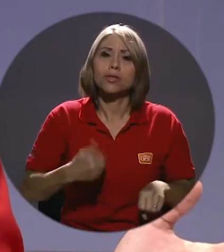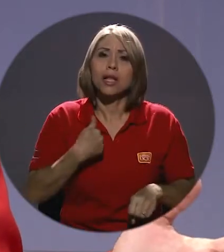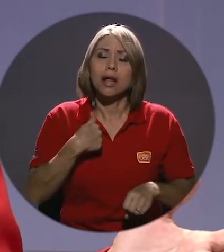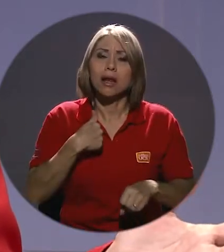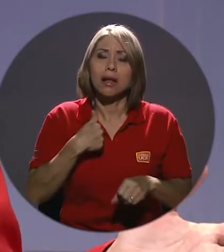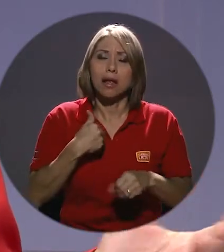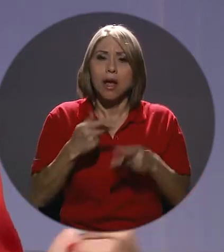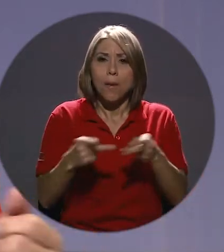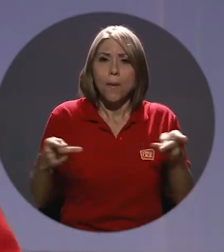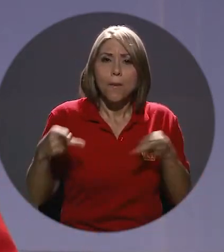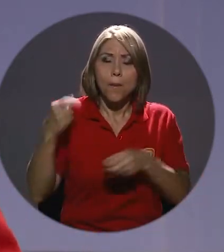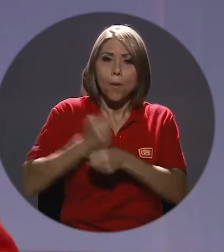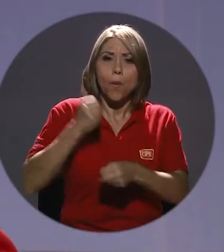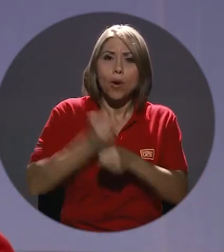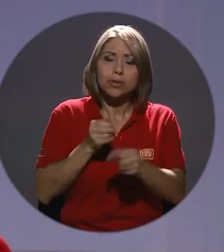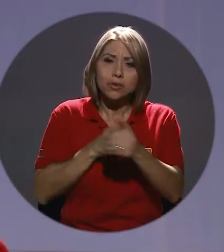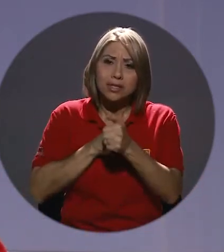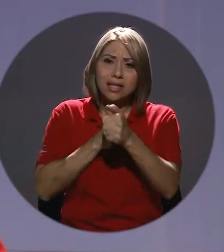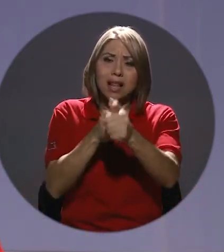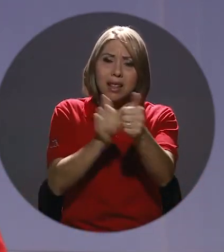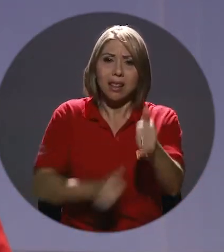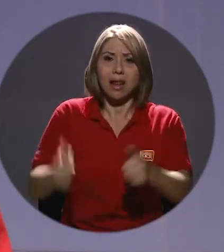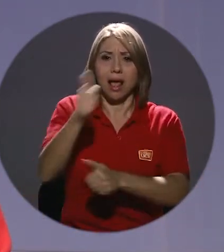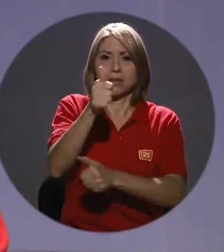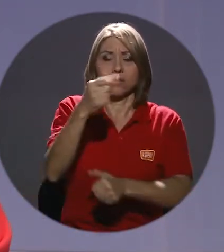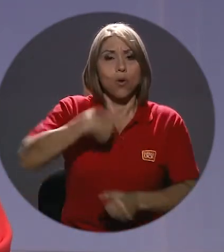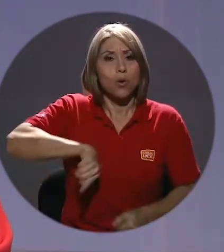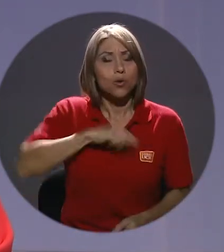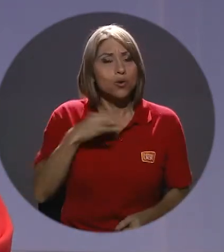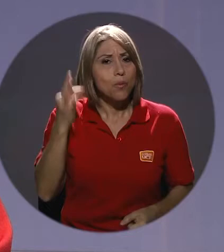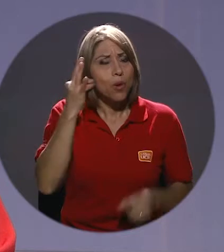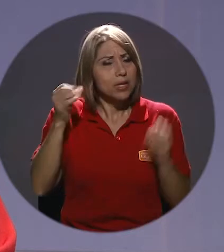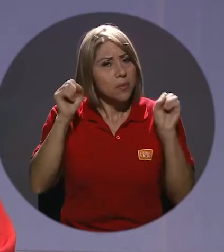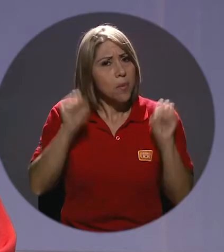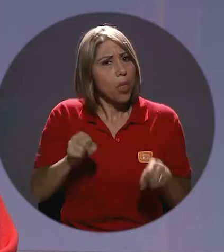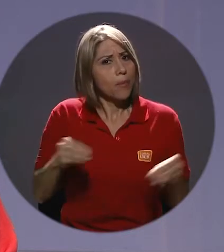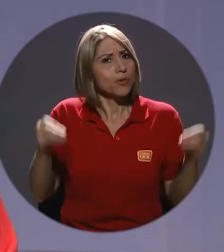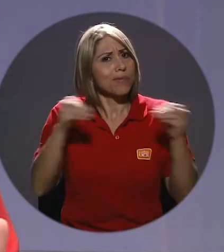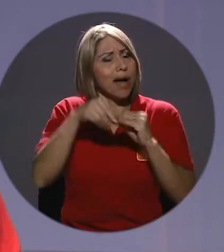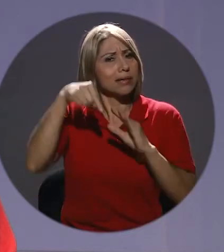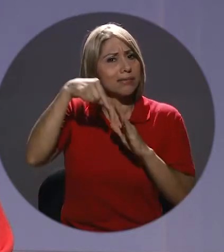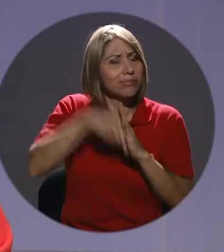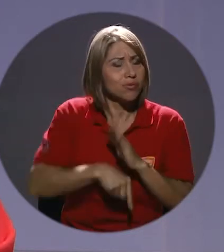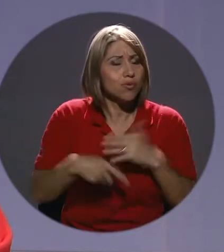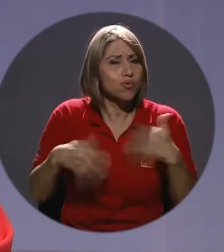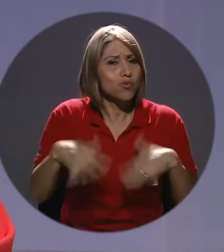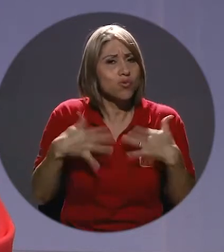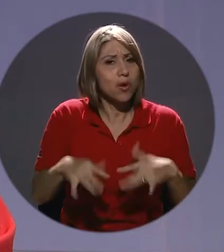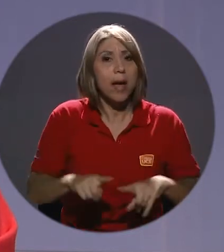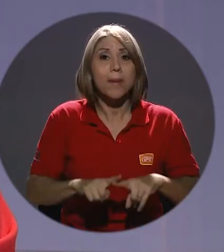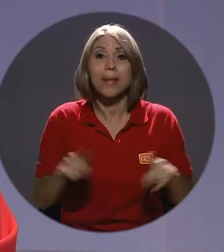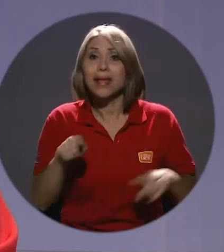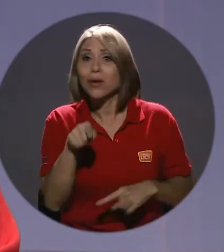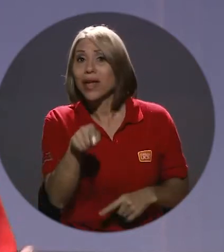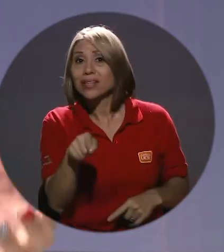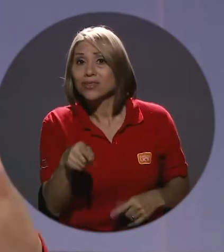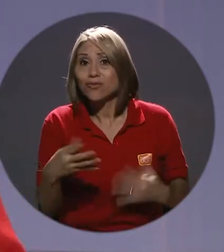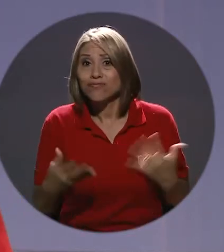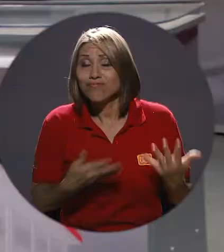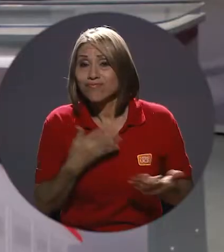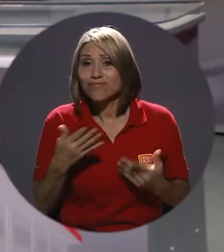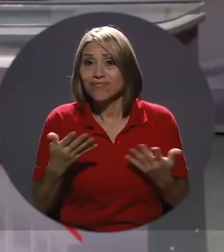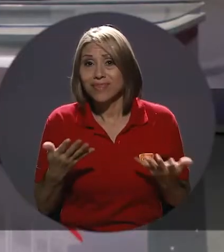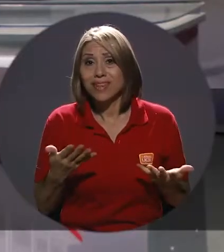de liderazgo, que ya mencionaba, podemos ser capaces de llegar más allá de donde nosotros incluso no lo proponemos, pero eso pasa